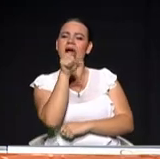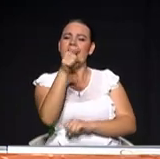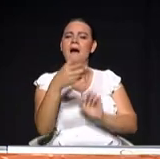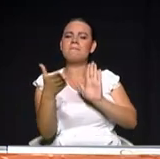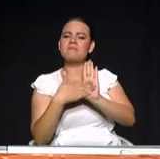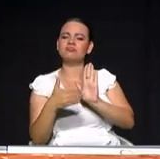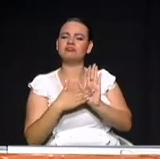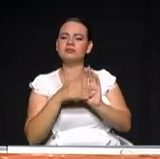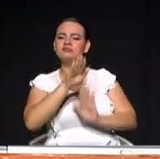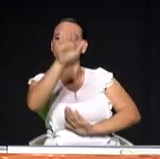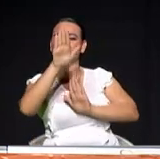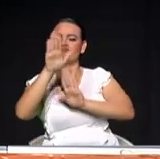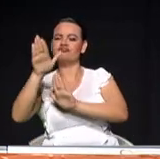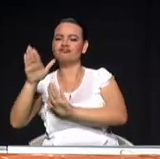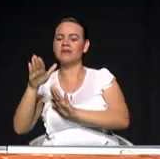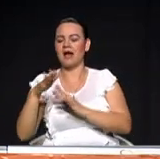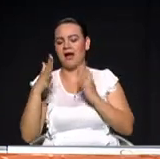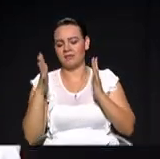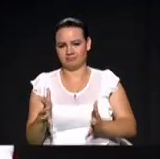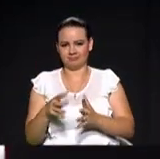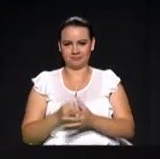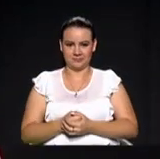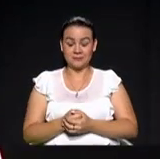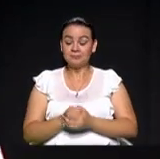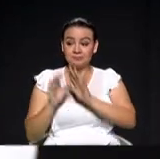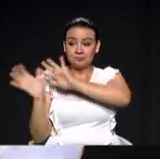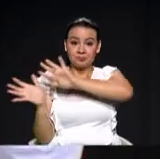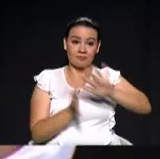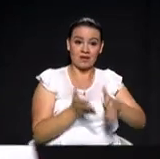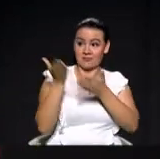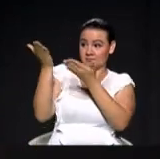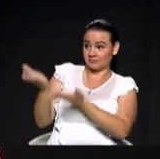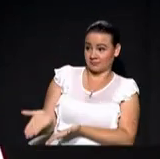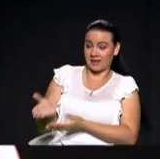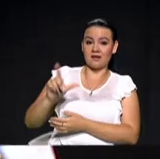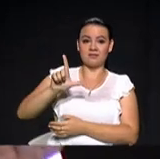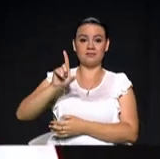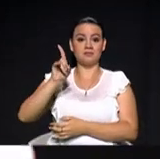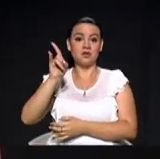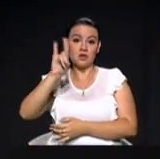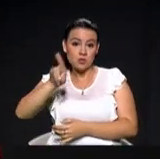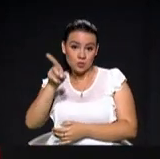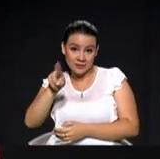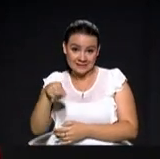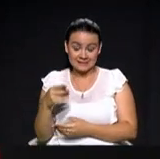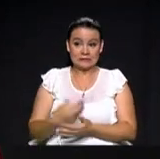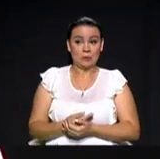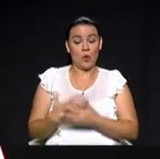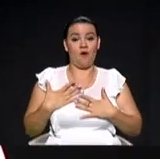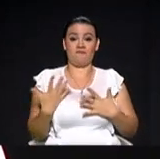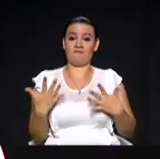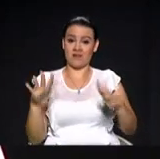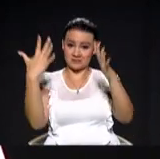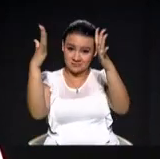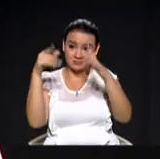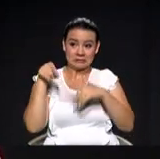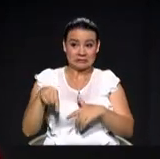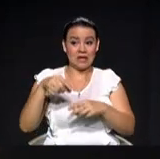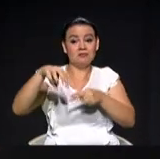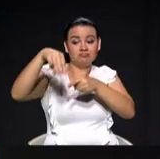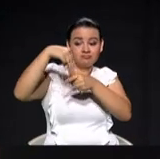candidatos del turno ahora por el doctor luís fernando en primer lugar felicitaciones a telemedellín por esta participación democrática